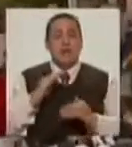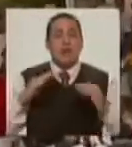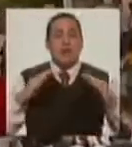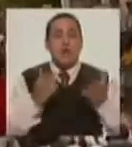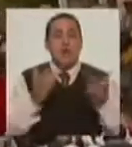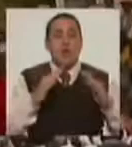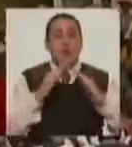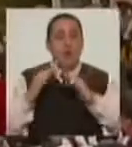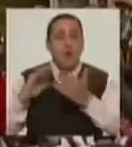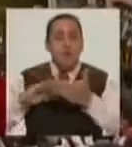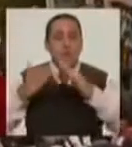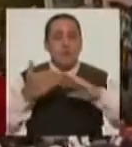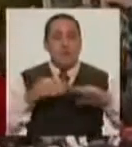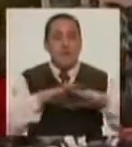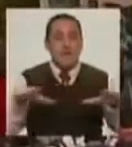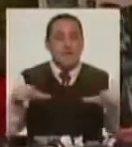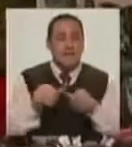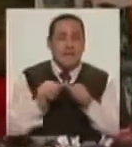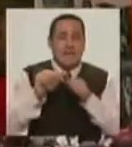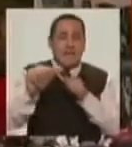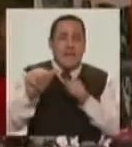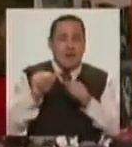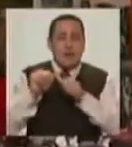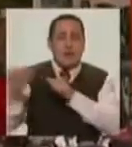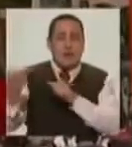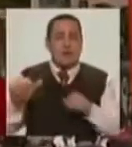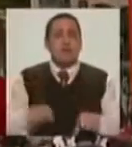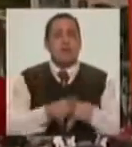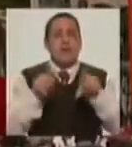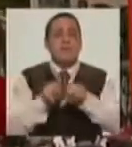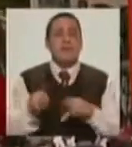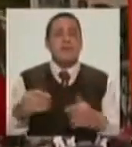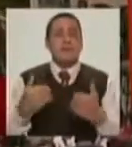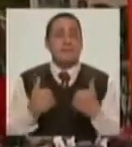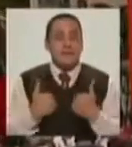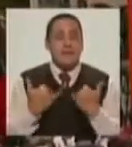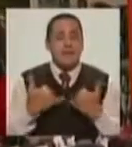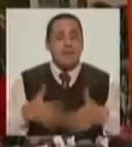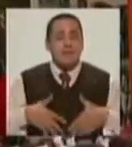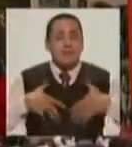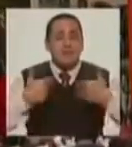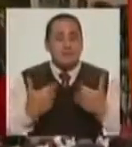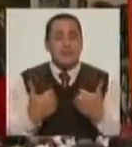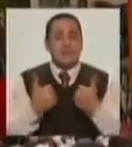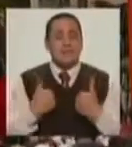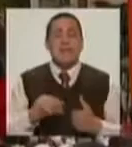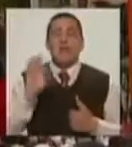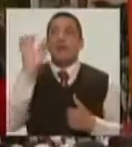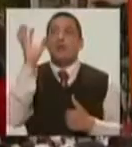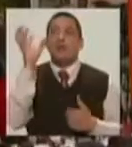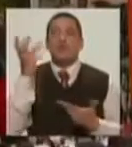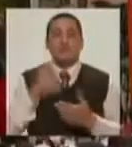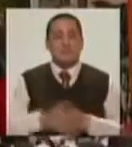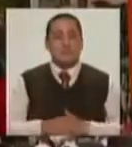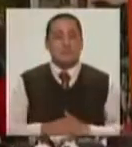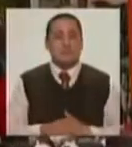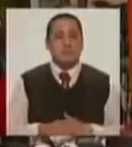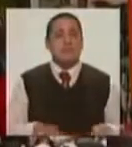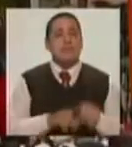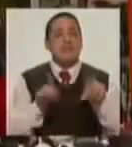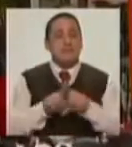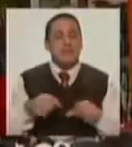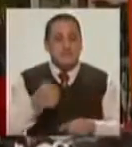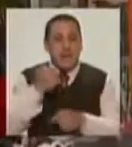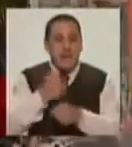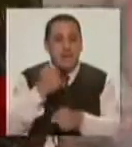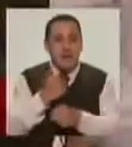comunidades más alejadas de la capital también tengan la posibilidad de tener luz eléctrica. Tenemos